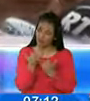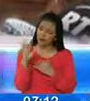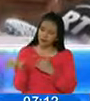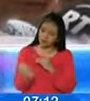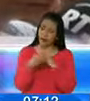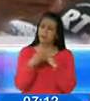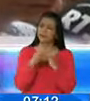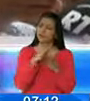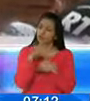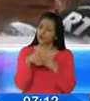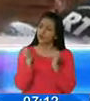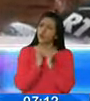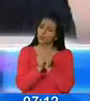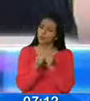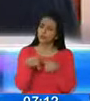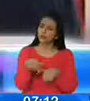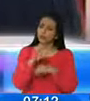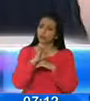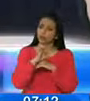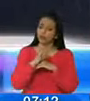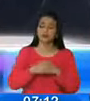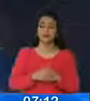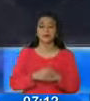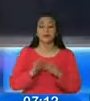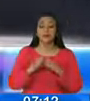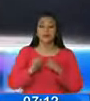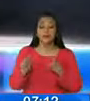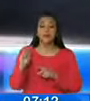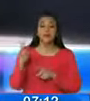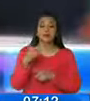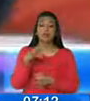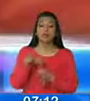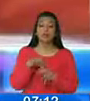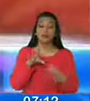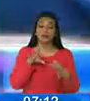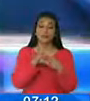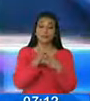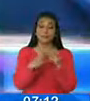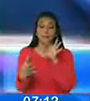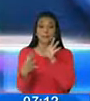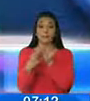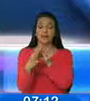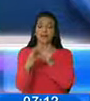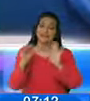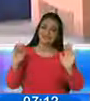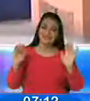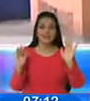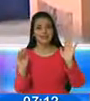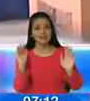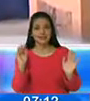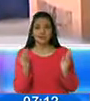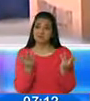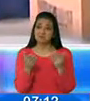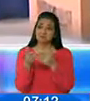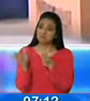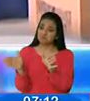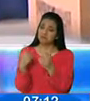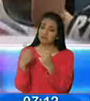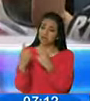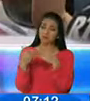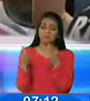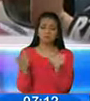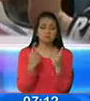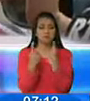estamos todos juntos en el Ecuador. Pero en segunda vuelta las alianzas son dirimentes. Dijo que está abierto a hablar con